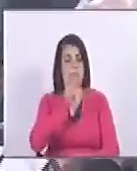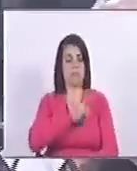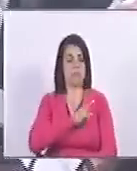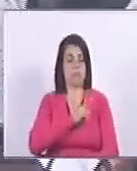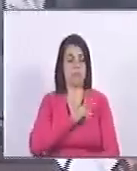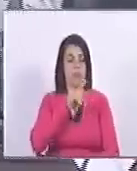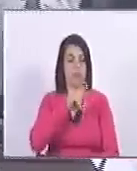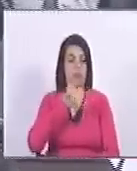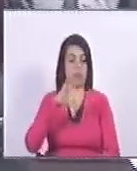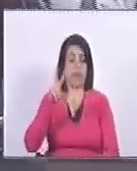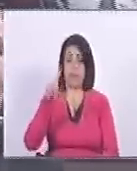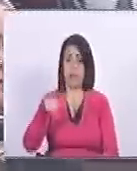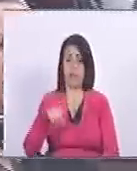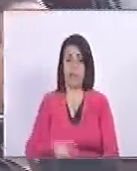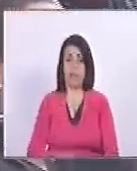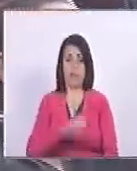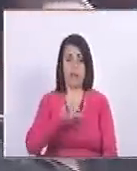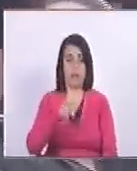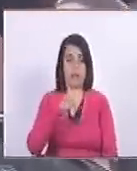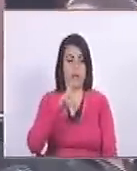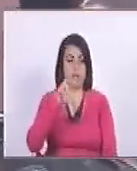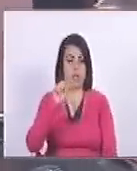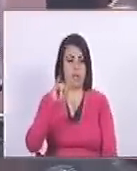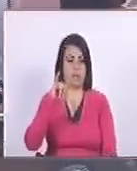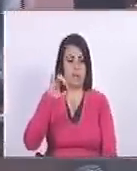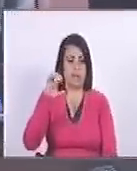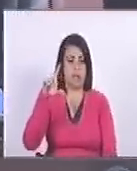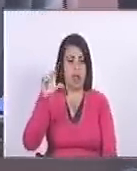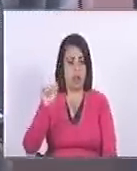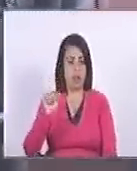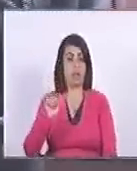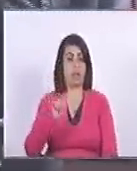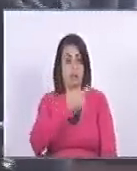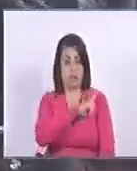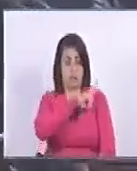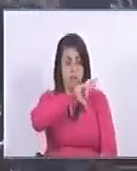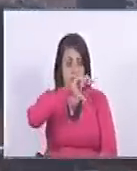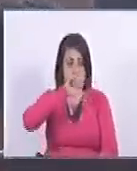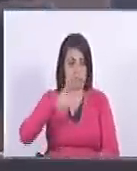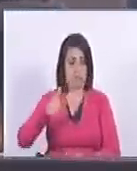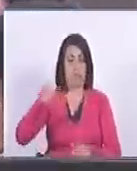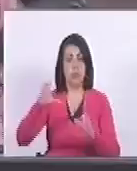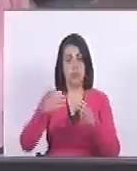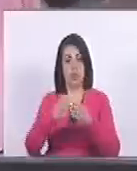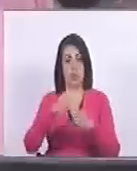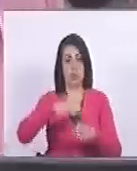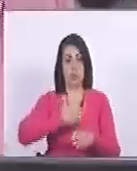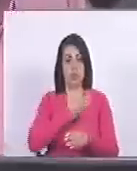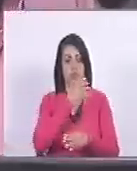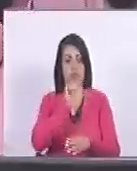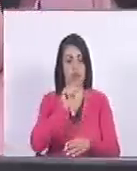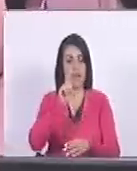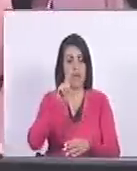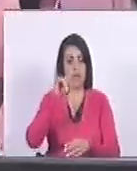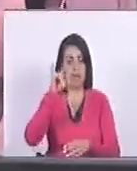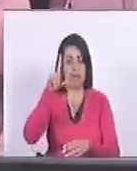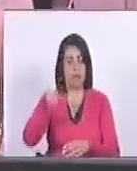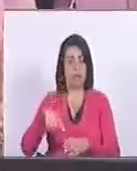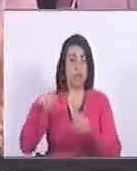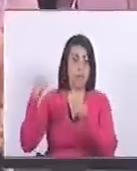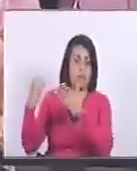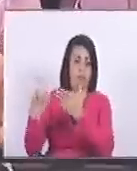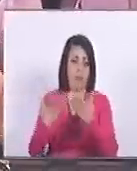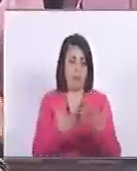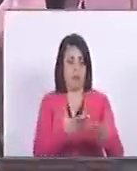la Universidad Central de Venezuela, Graciela Gamboa, que es el director ejecutiva del Orfeón, y Elir Rojas, orfeonista.